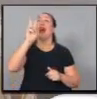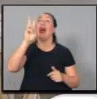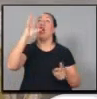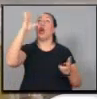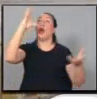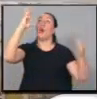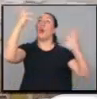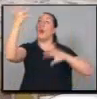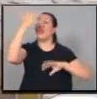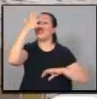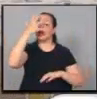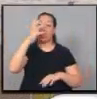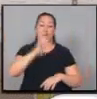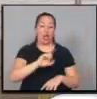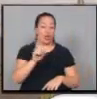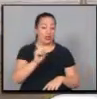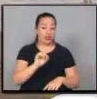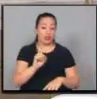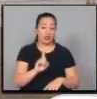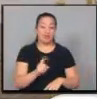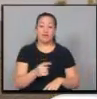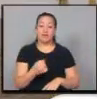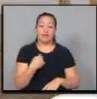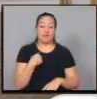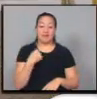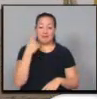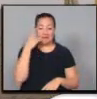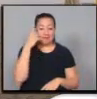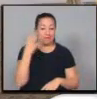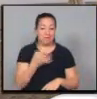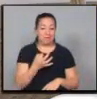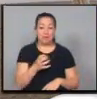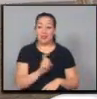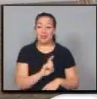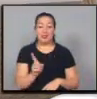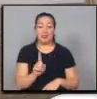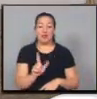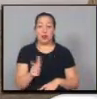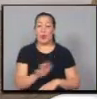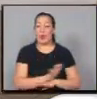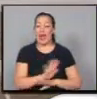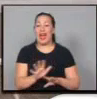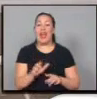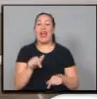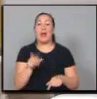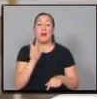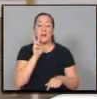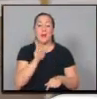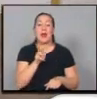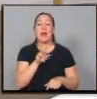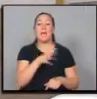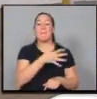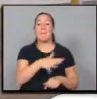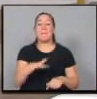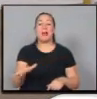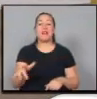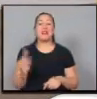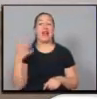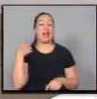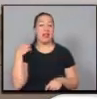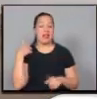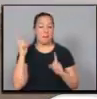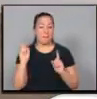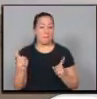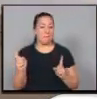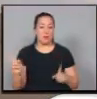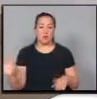yo realmente apuesto que no lo van a poder lograr, porque realmente así como se ve esta playa es en general lo que está